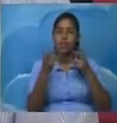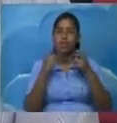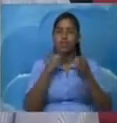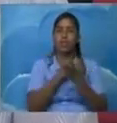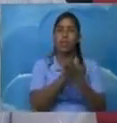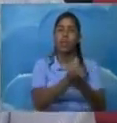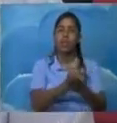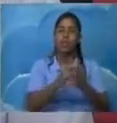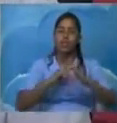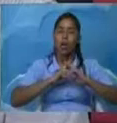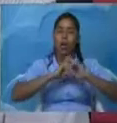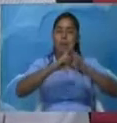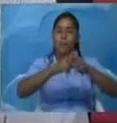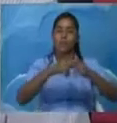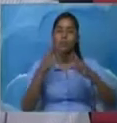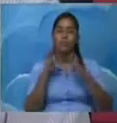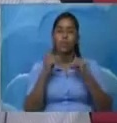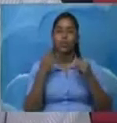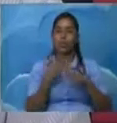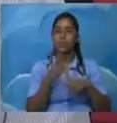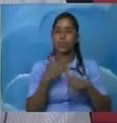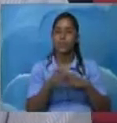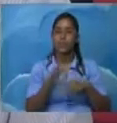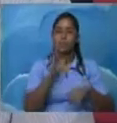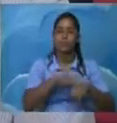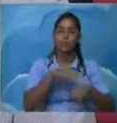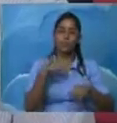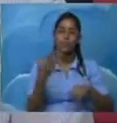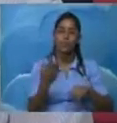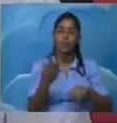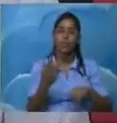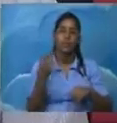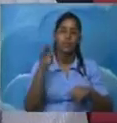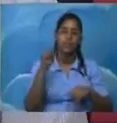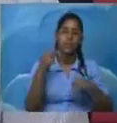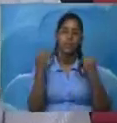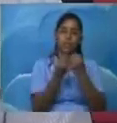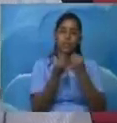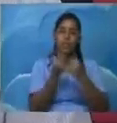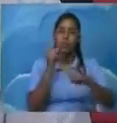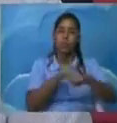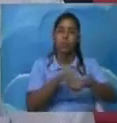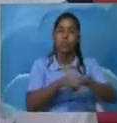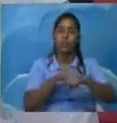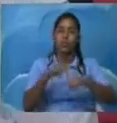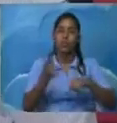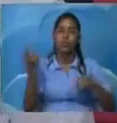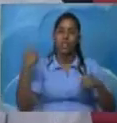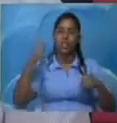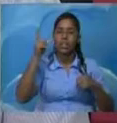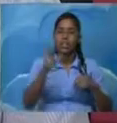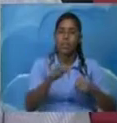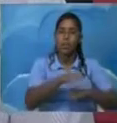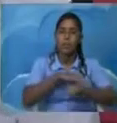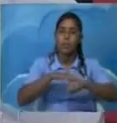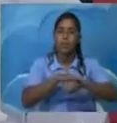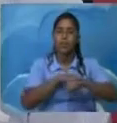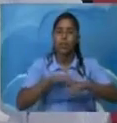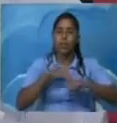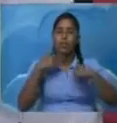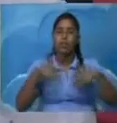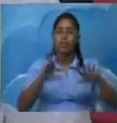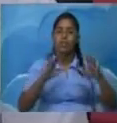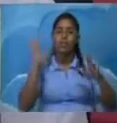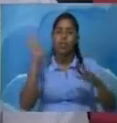el préstamo, lo que fuera, porque claro, se acercaba el momento cuando yo tenía que ser perdonado y quizá le sacaba